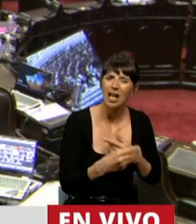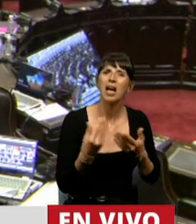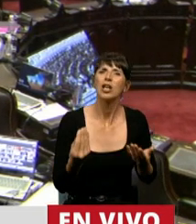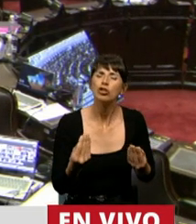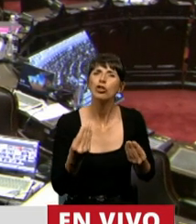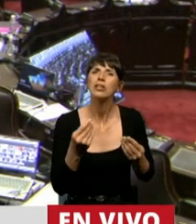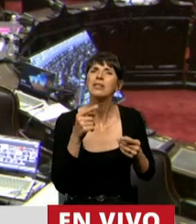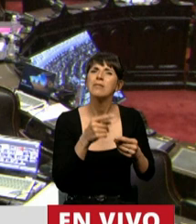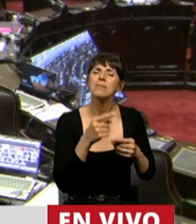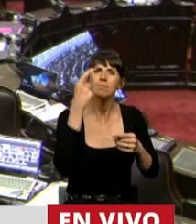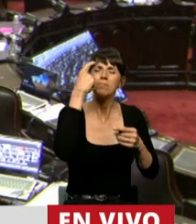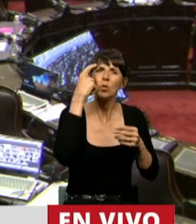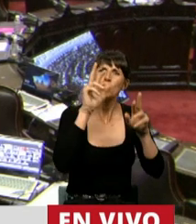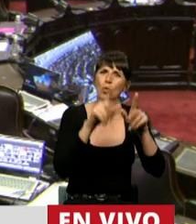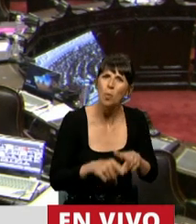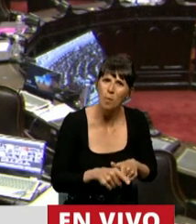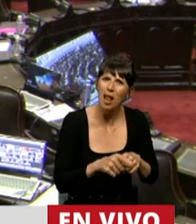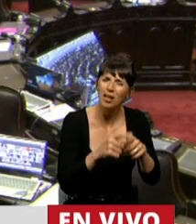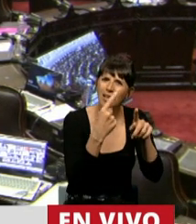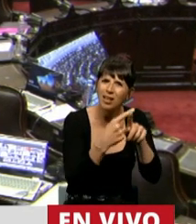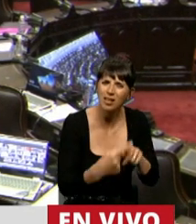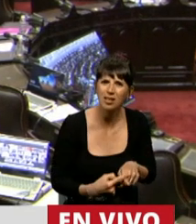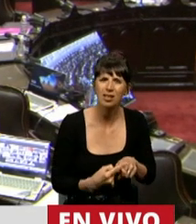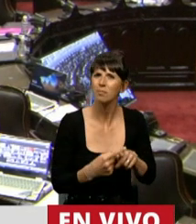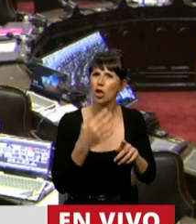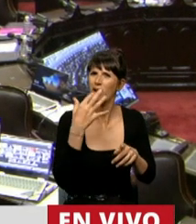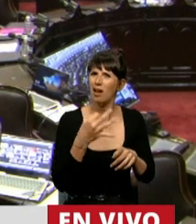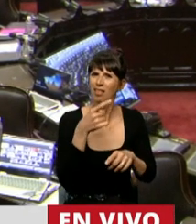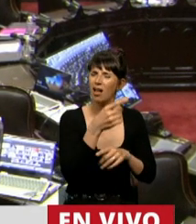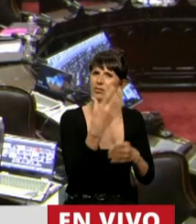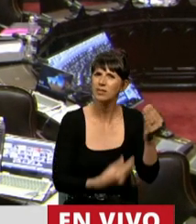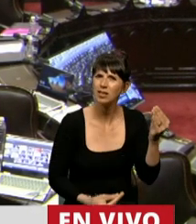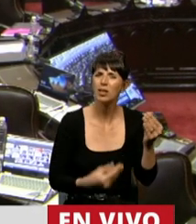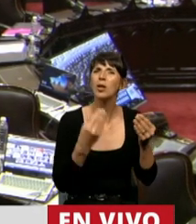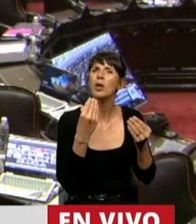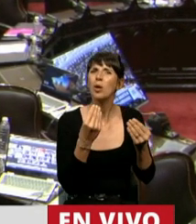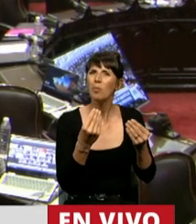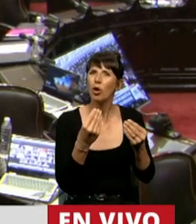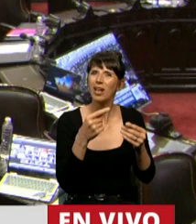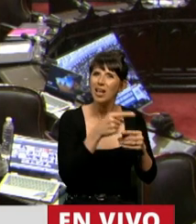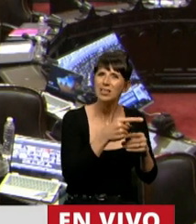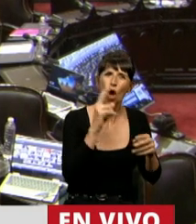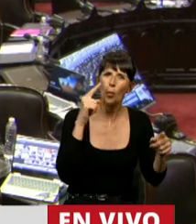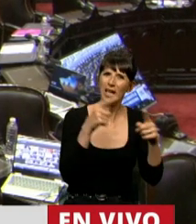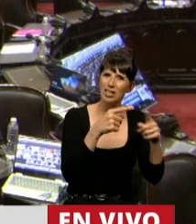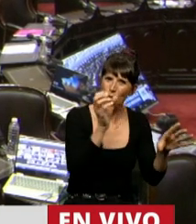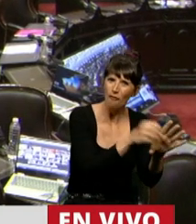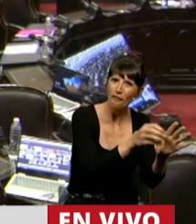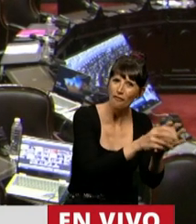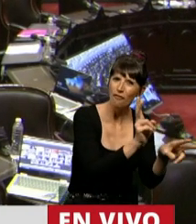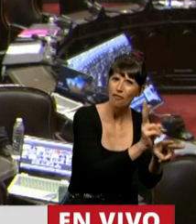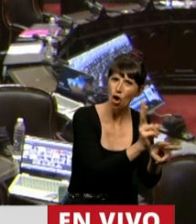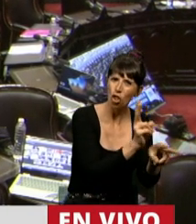lo cual supone un error porque no solo choca con la finalidad para la cual el fondo fue creado sino que también